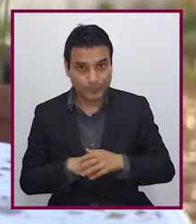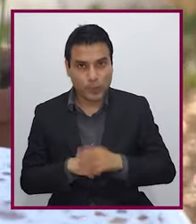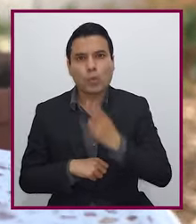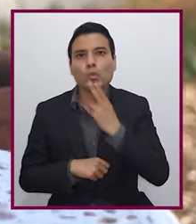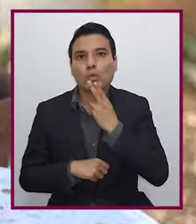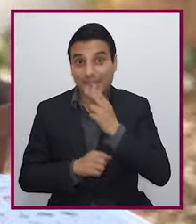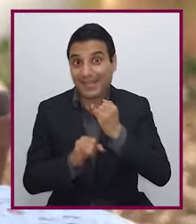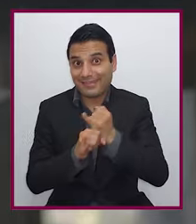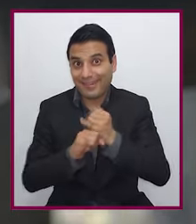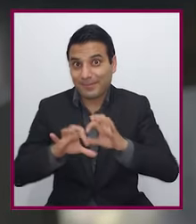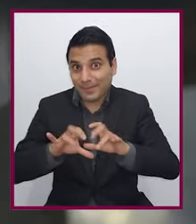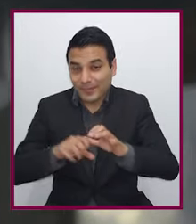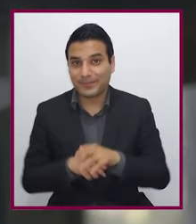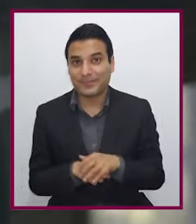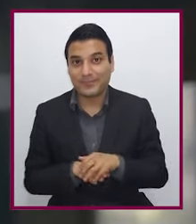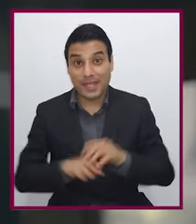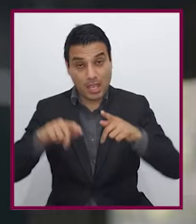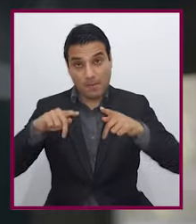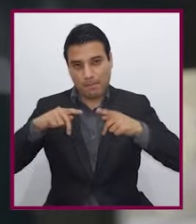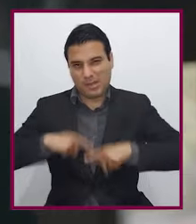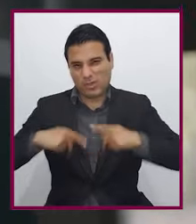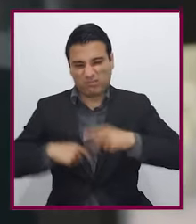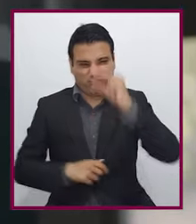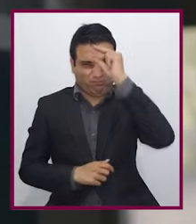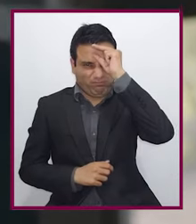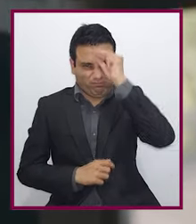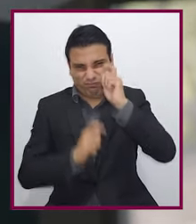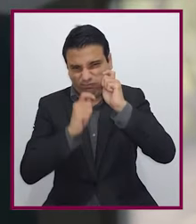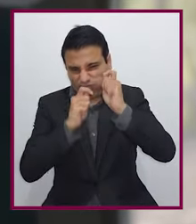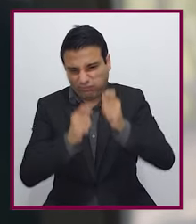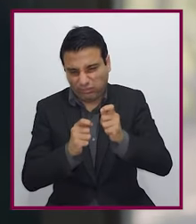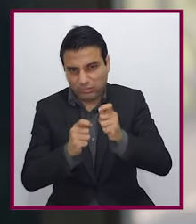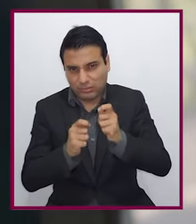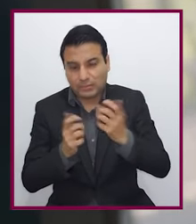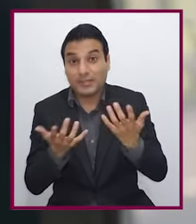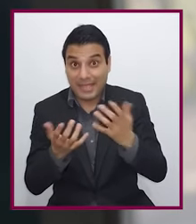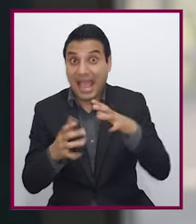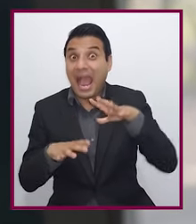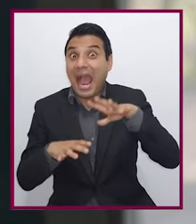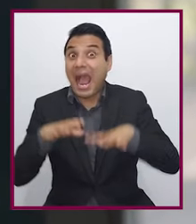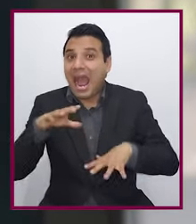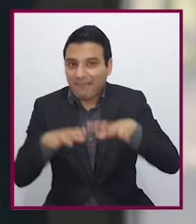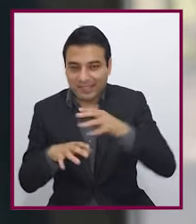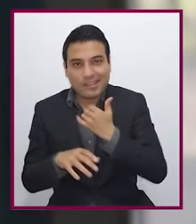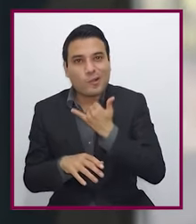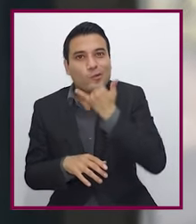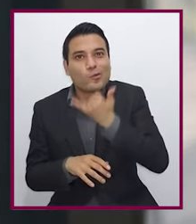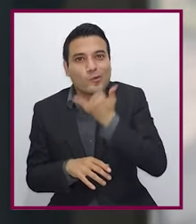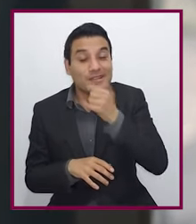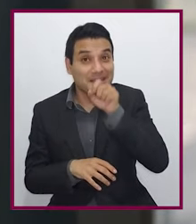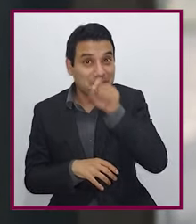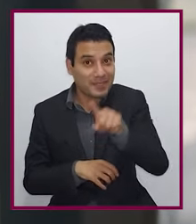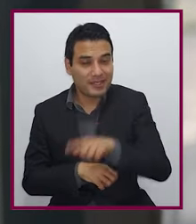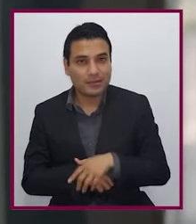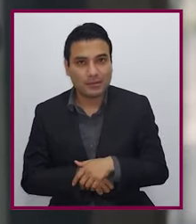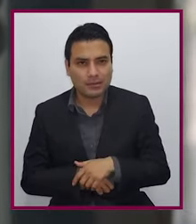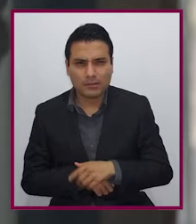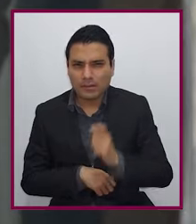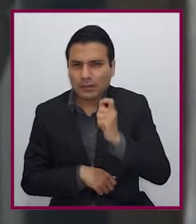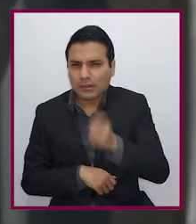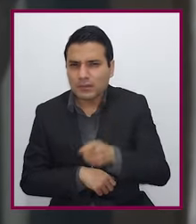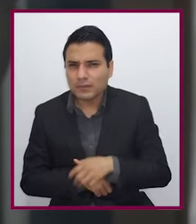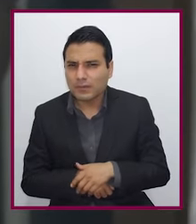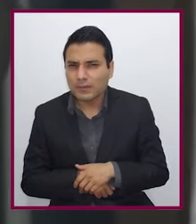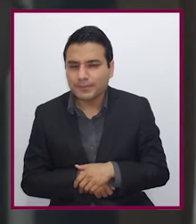70% de la población mexicana es usuaria en internet. Los nativos digitales no están exentos de desconocer el uso correcto de las